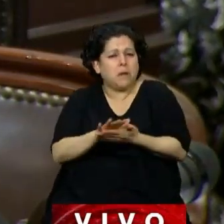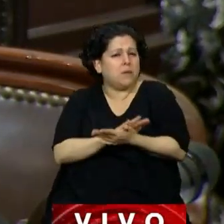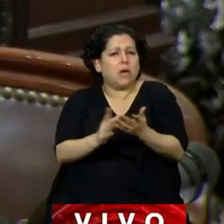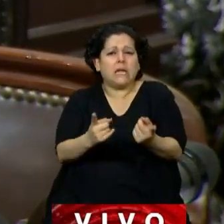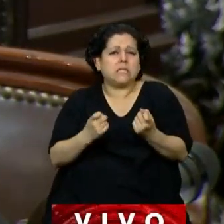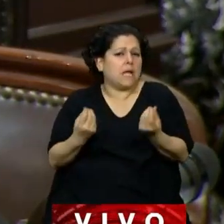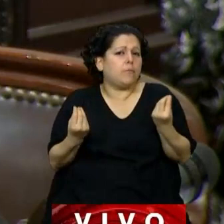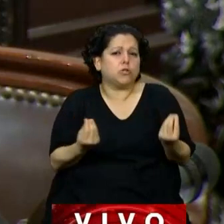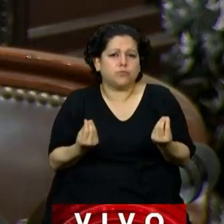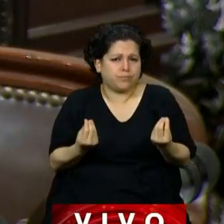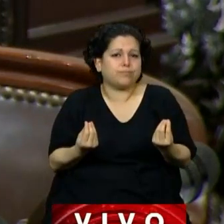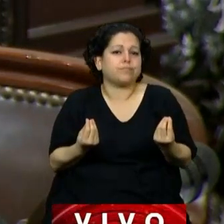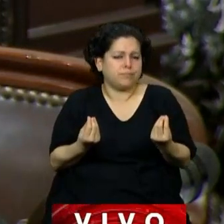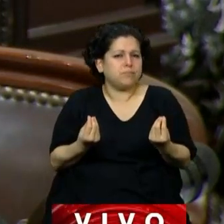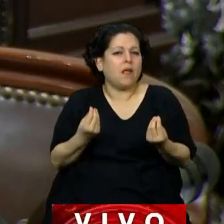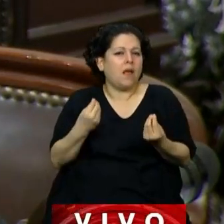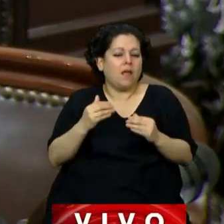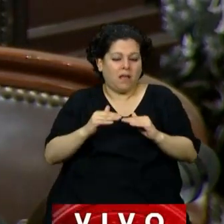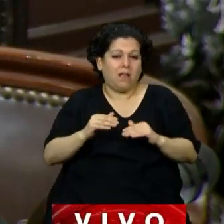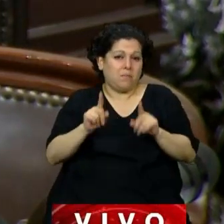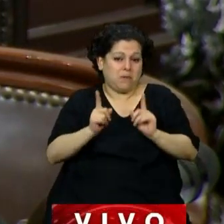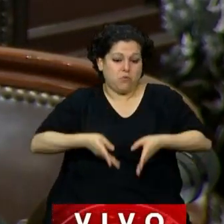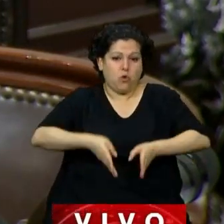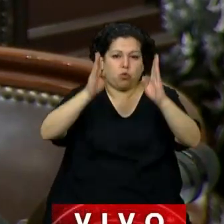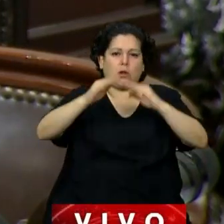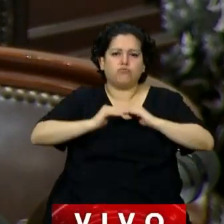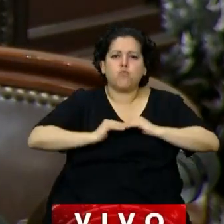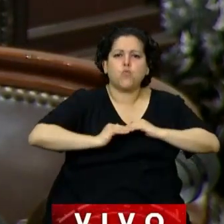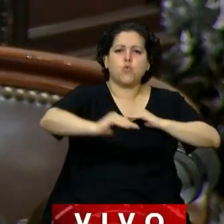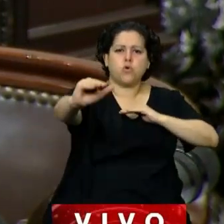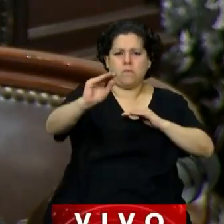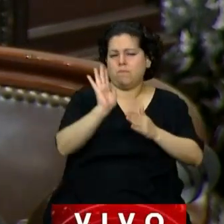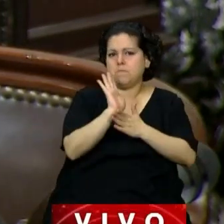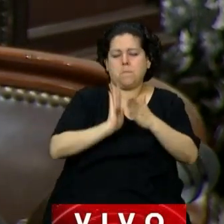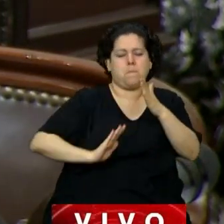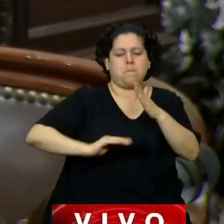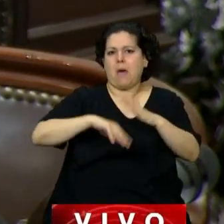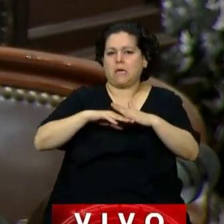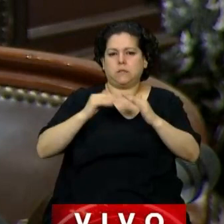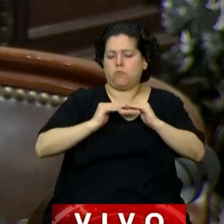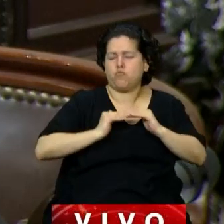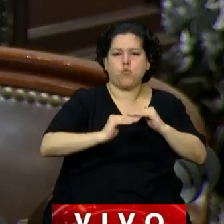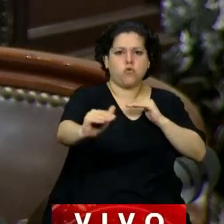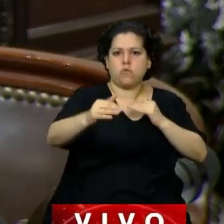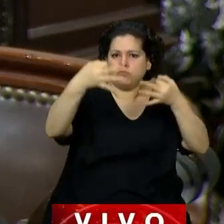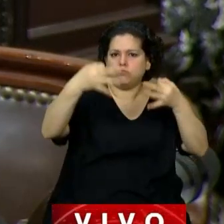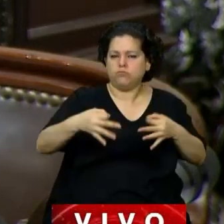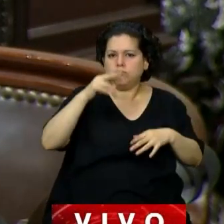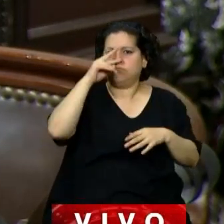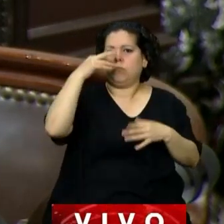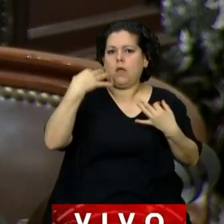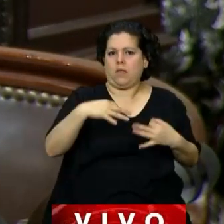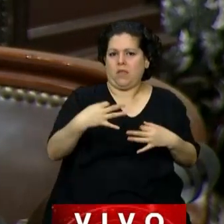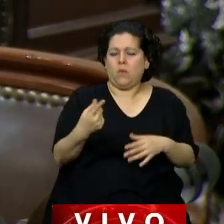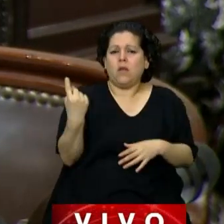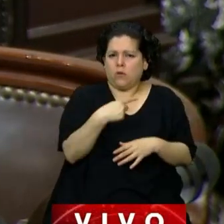Lo mínimo que necesitamos es una repavimentación, la de máxima, y lo que estamos esperando los habitantes del